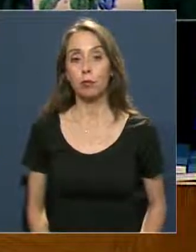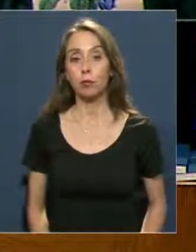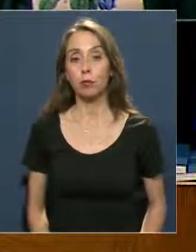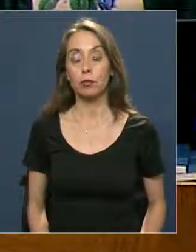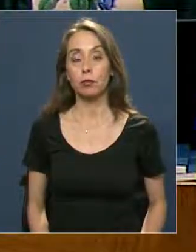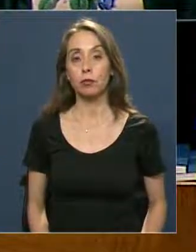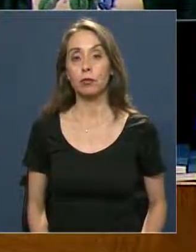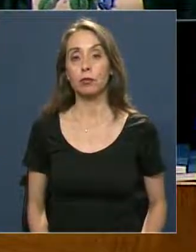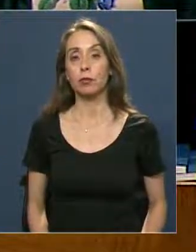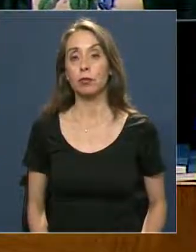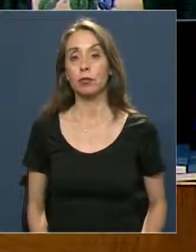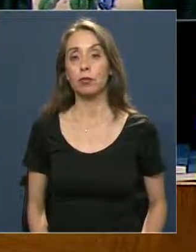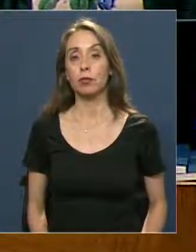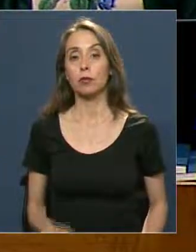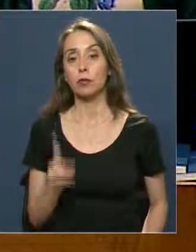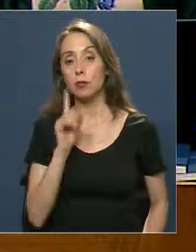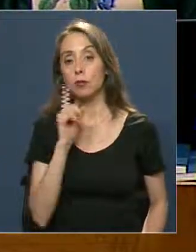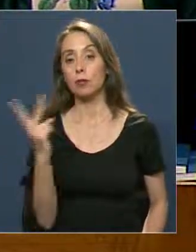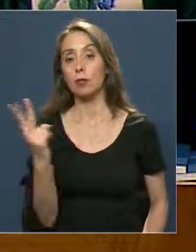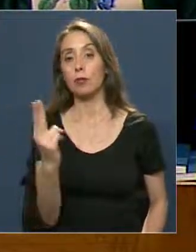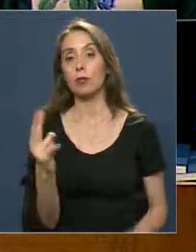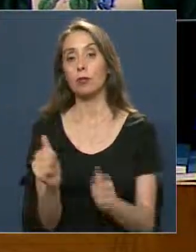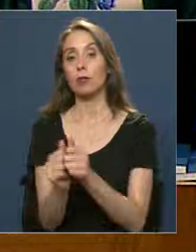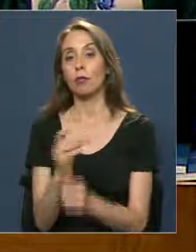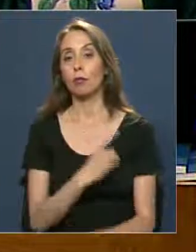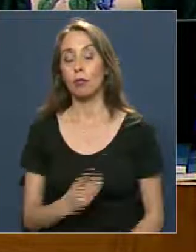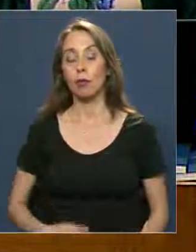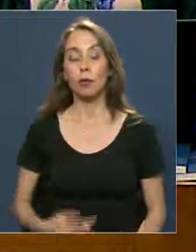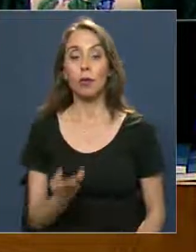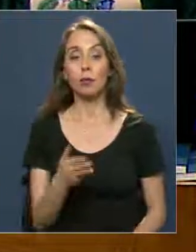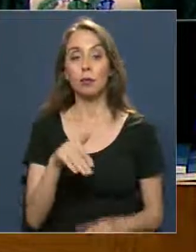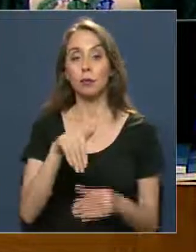Está pareado. En votación.